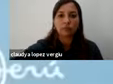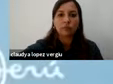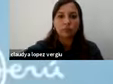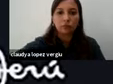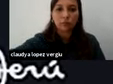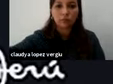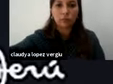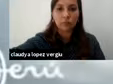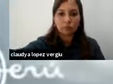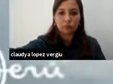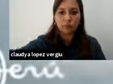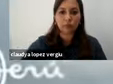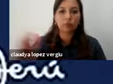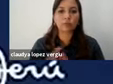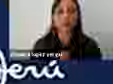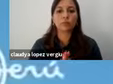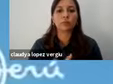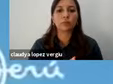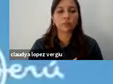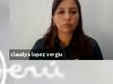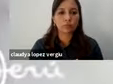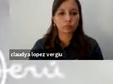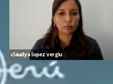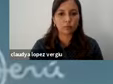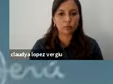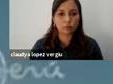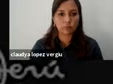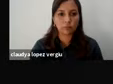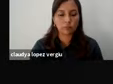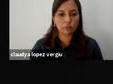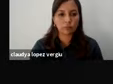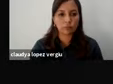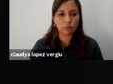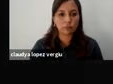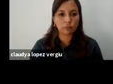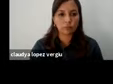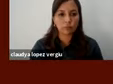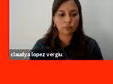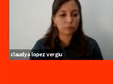darte la bienvenida. Y estamos listos para que ese momento sea especial.